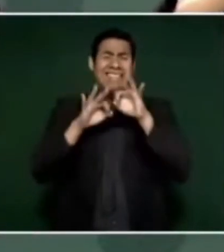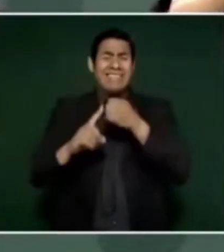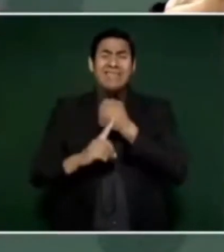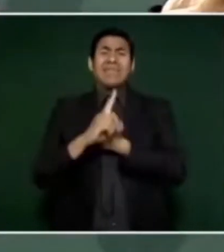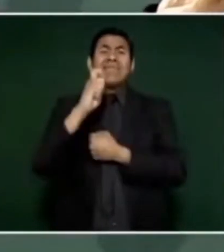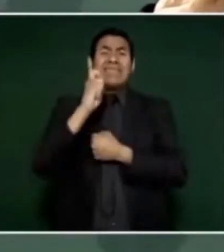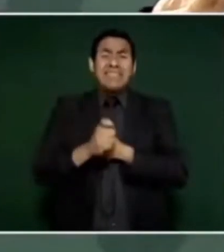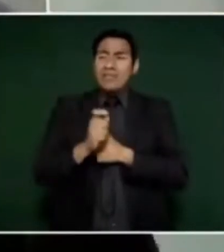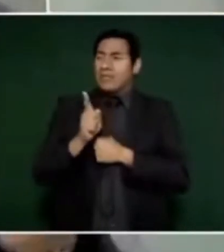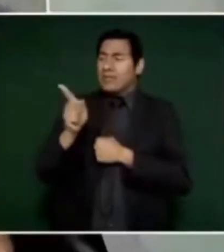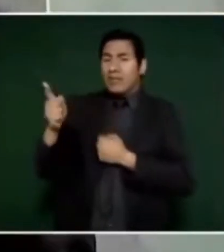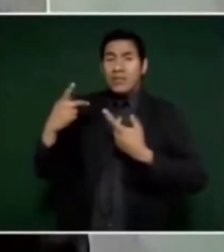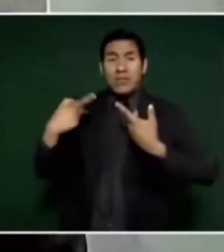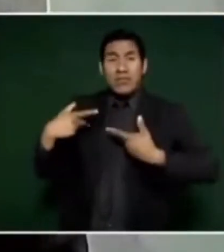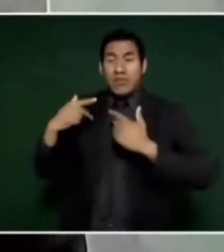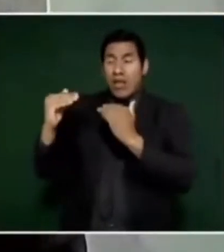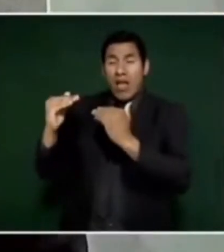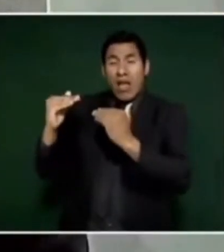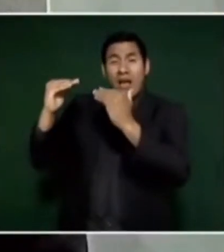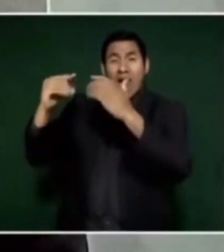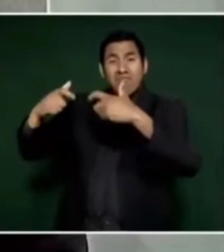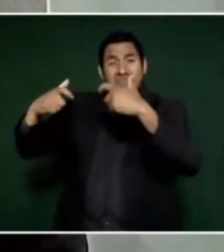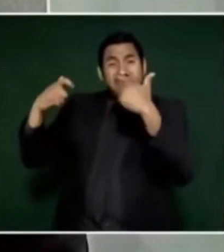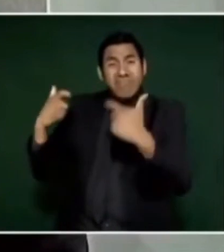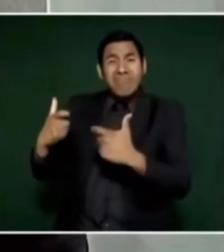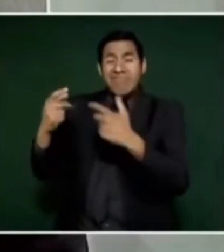no pagaban.